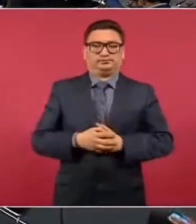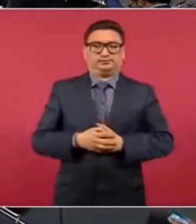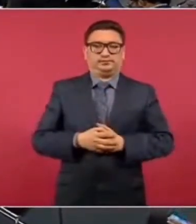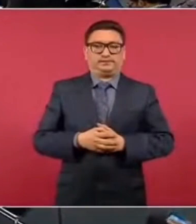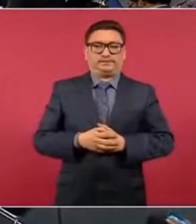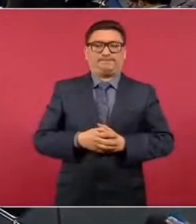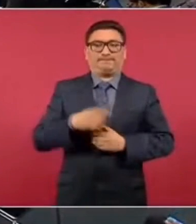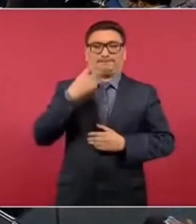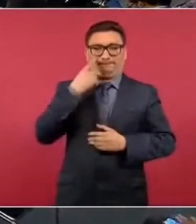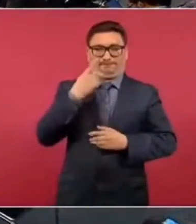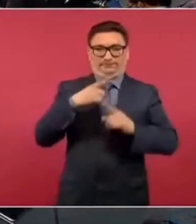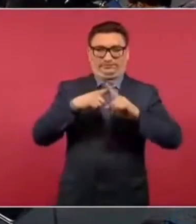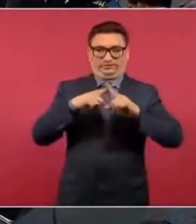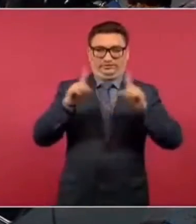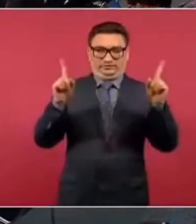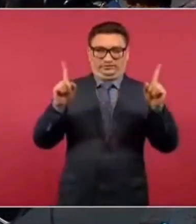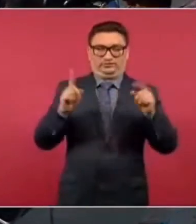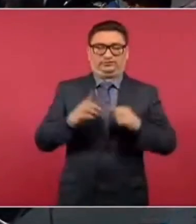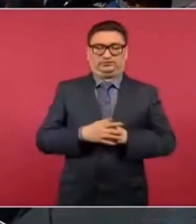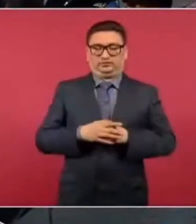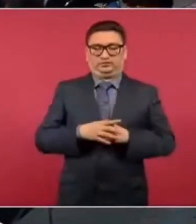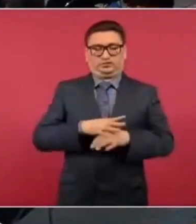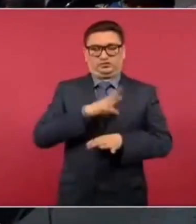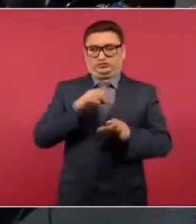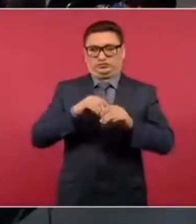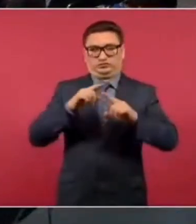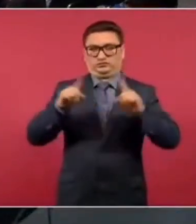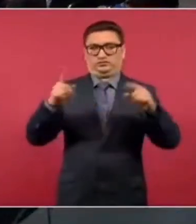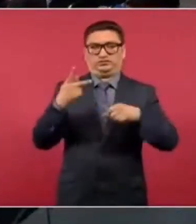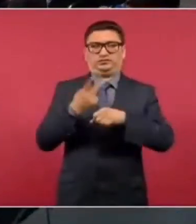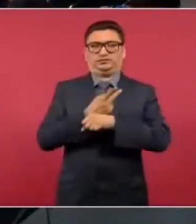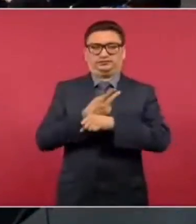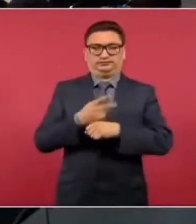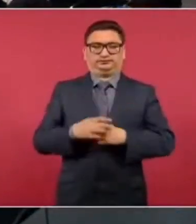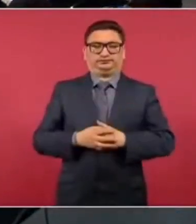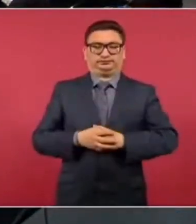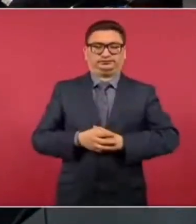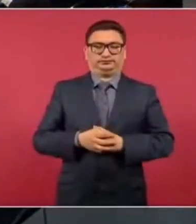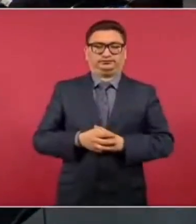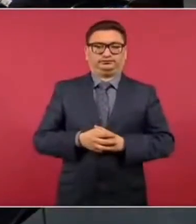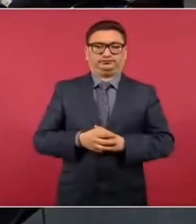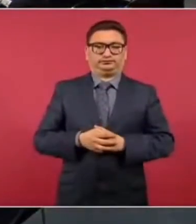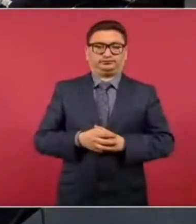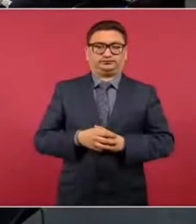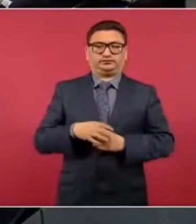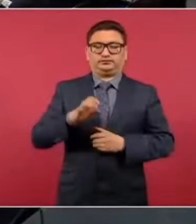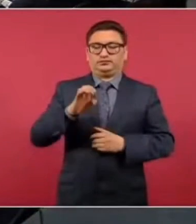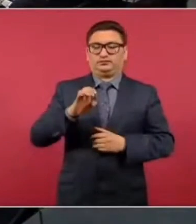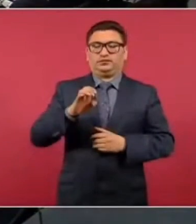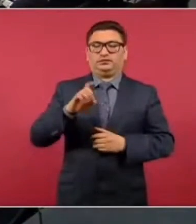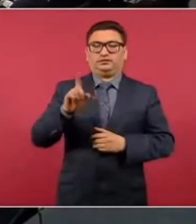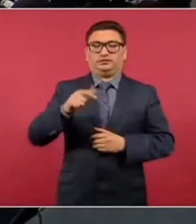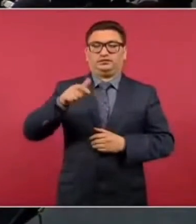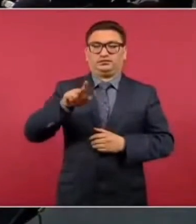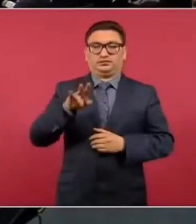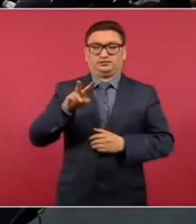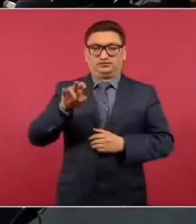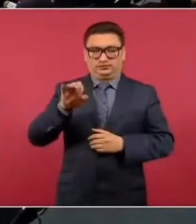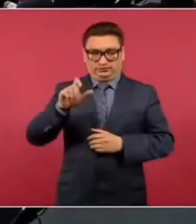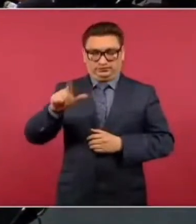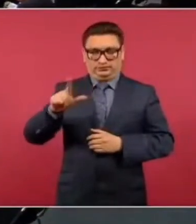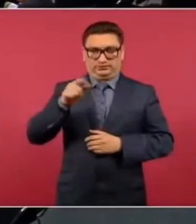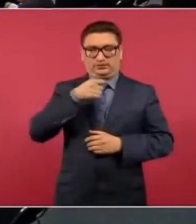son cosas distintas, completamente distintas. Lo que pasa que Esquivel,